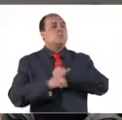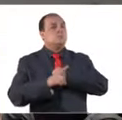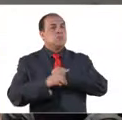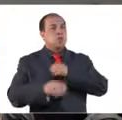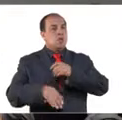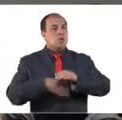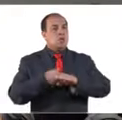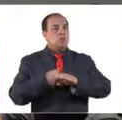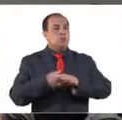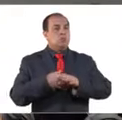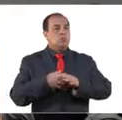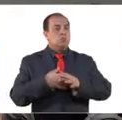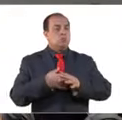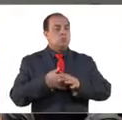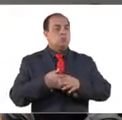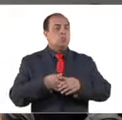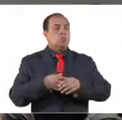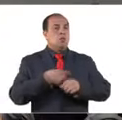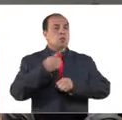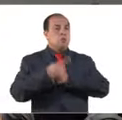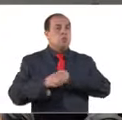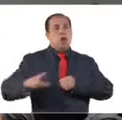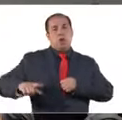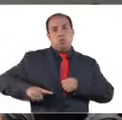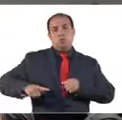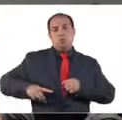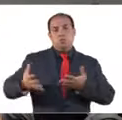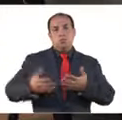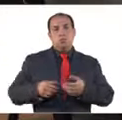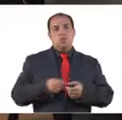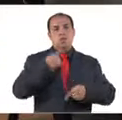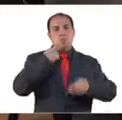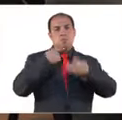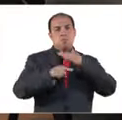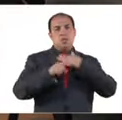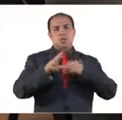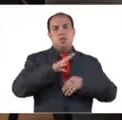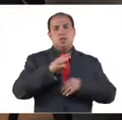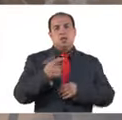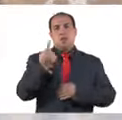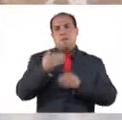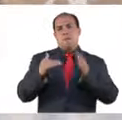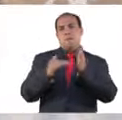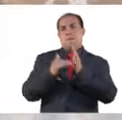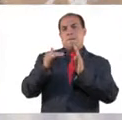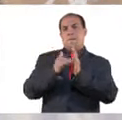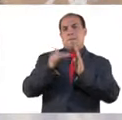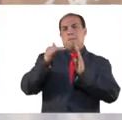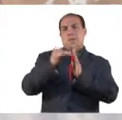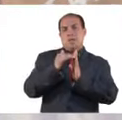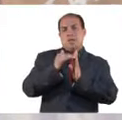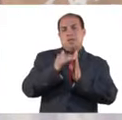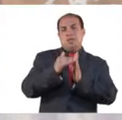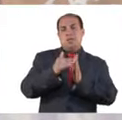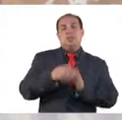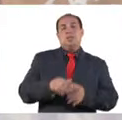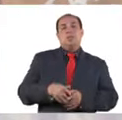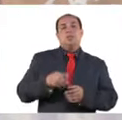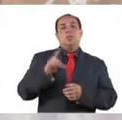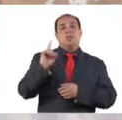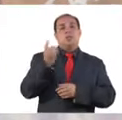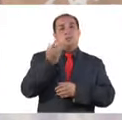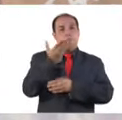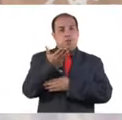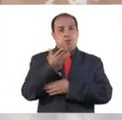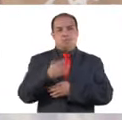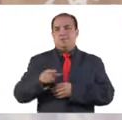erario, a la demanda, ¿no?, que le está ocasionando a la Ciudad de México? Son miles de millones de dólares lo que están pidiendo, pero no van a ganar,